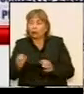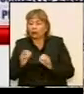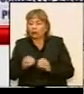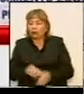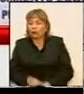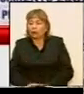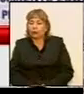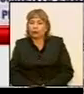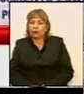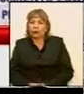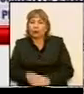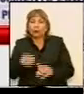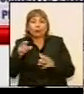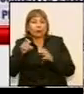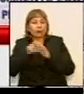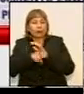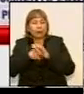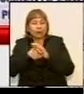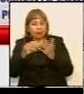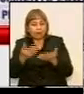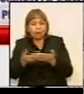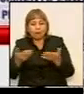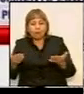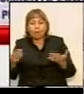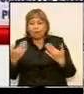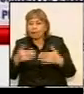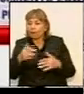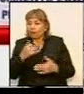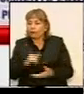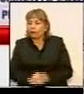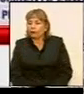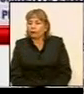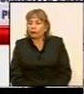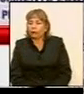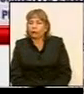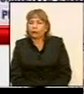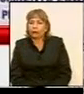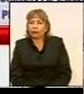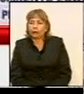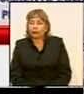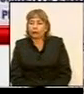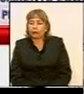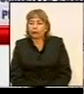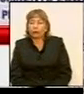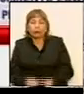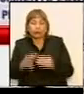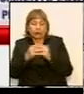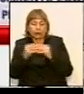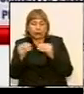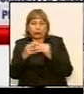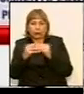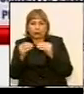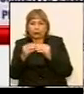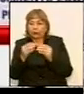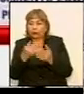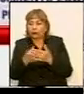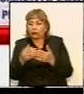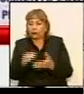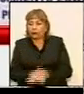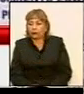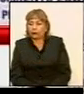de la industria minera, que ya está relacionado con la parte más cercana a fundición y refinación. Siguiente,